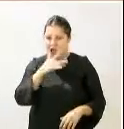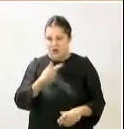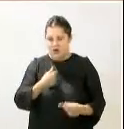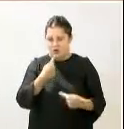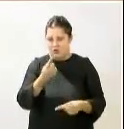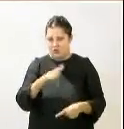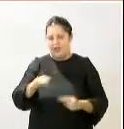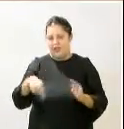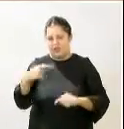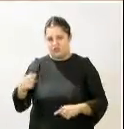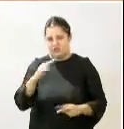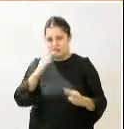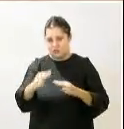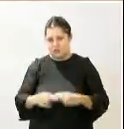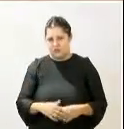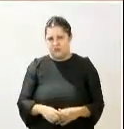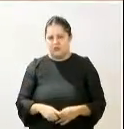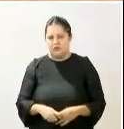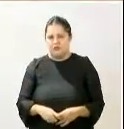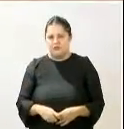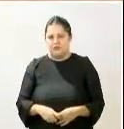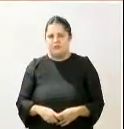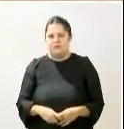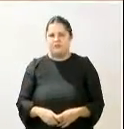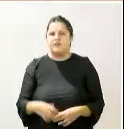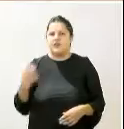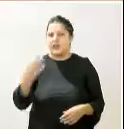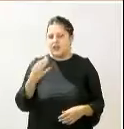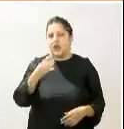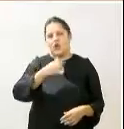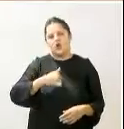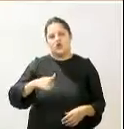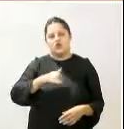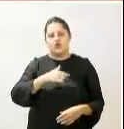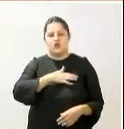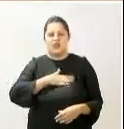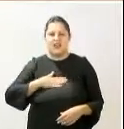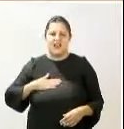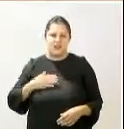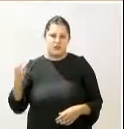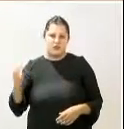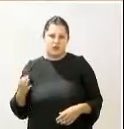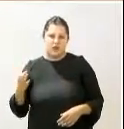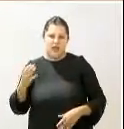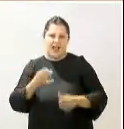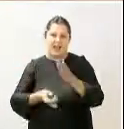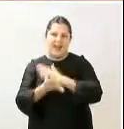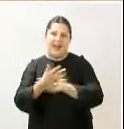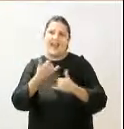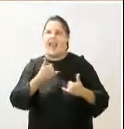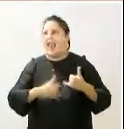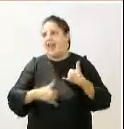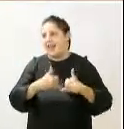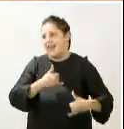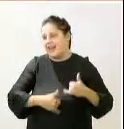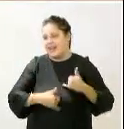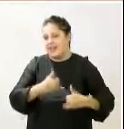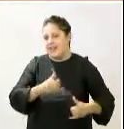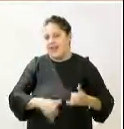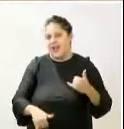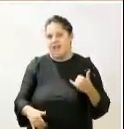momento, pues luego harán referencia a que nosotros queremos crear heridas,